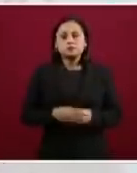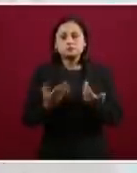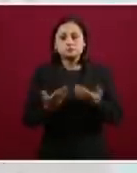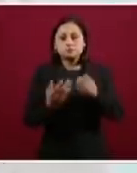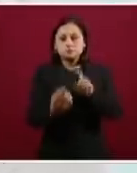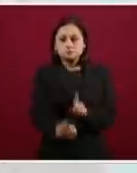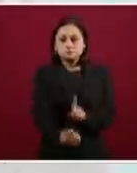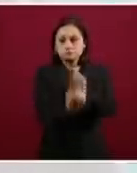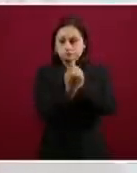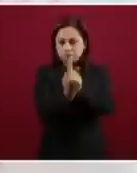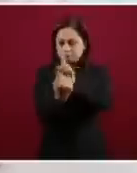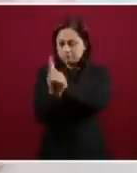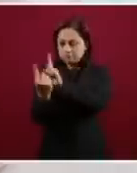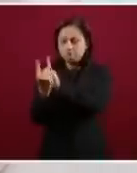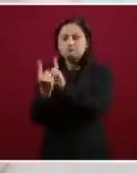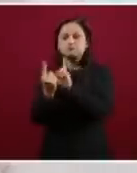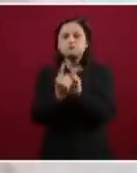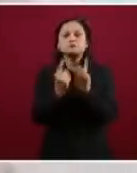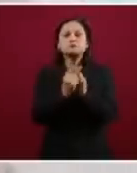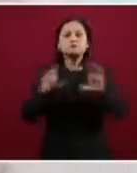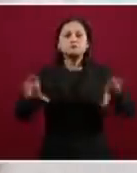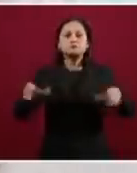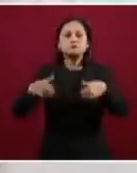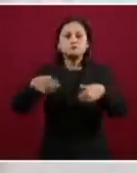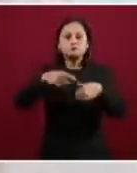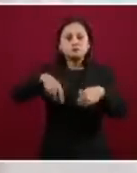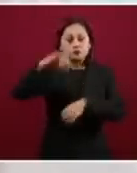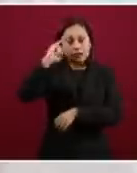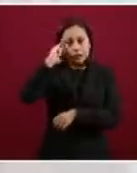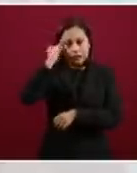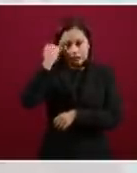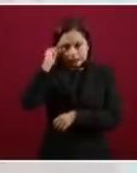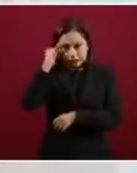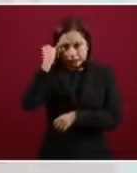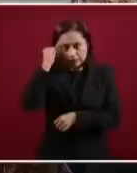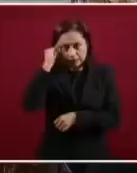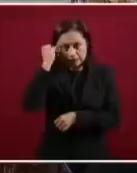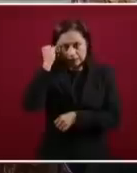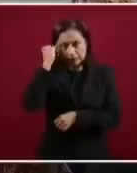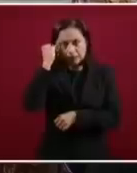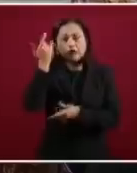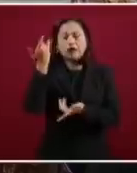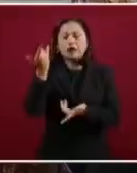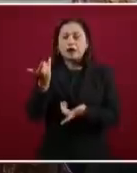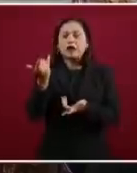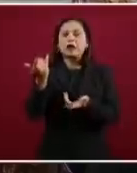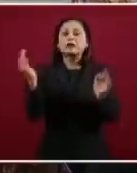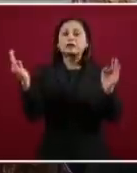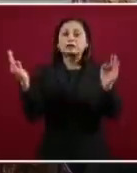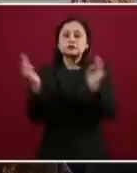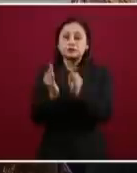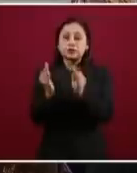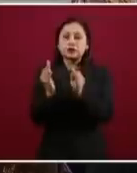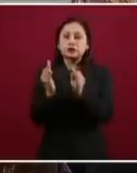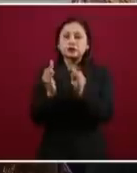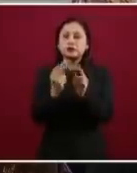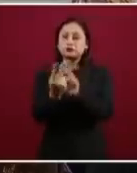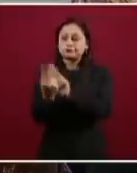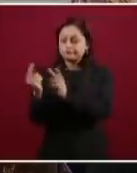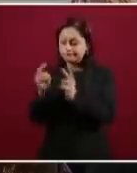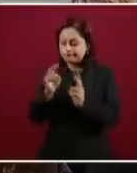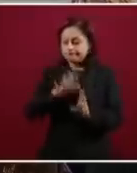directo con las comunidades indígenas que están ubicadas en el trayecto